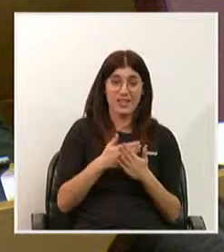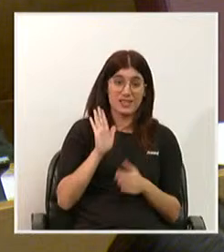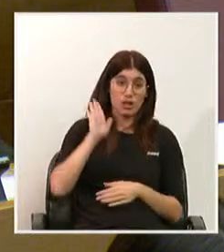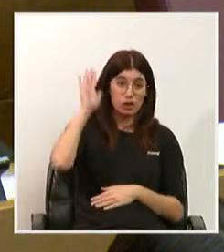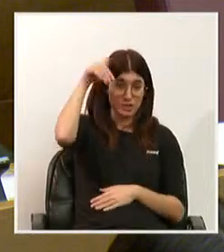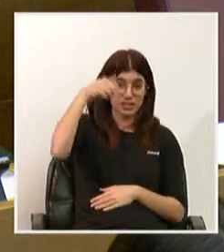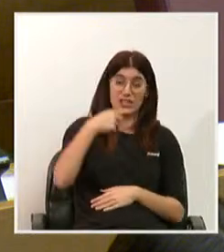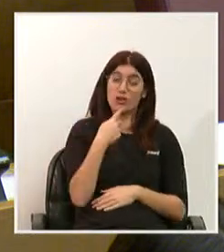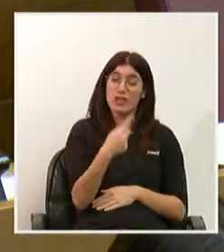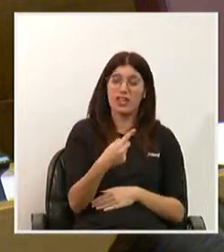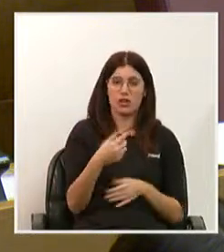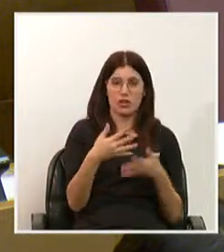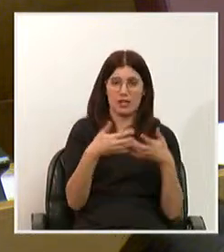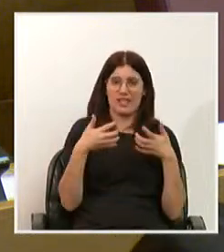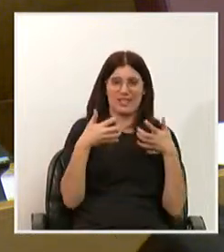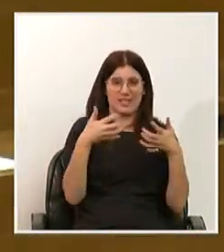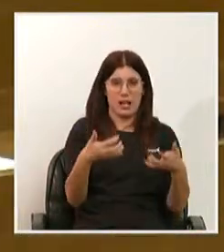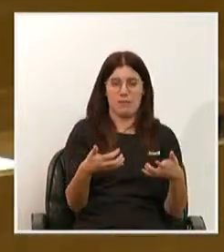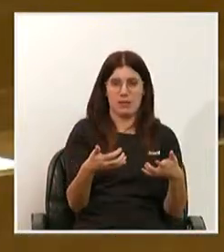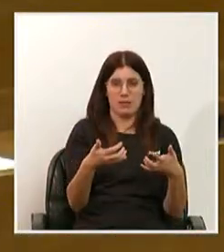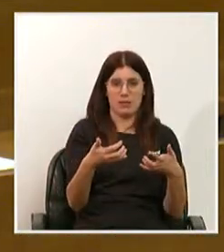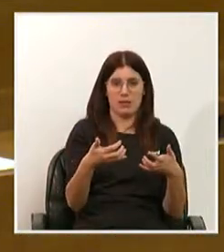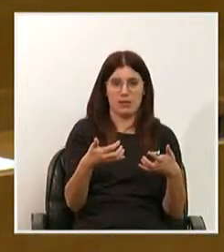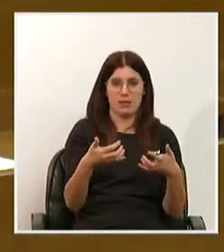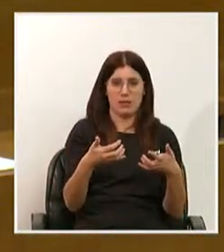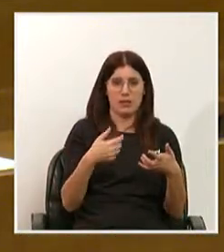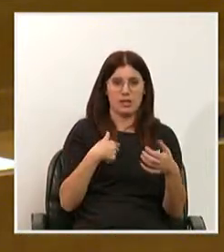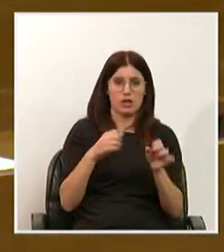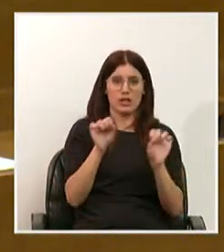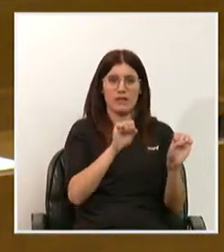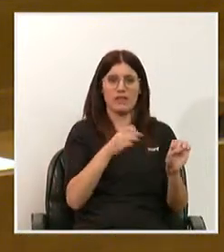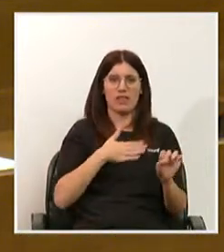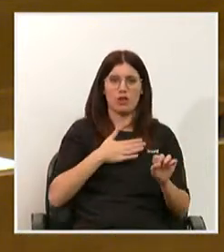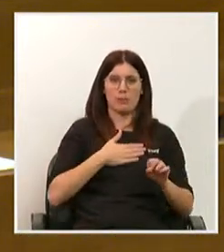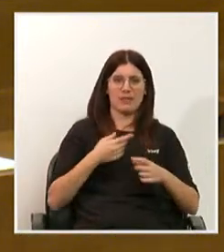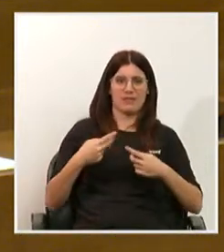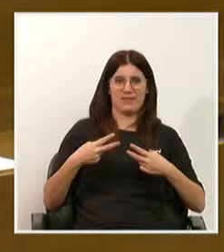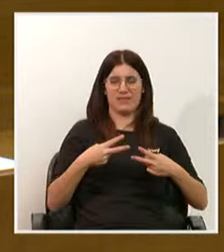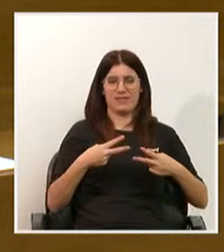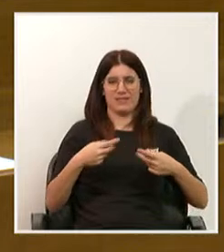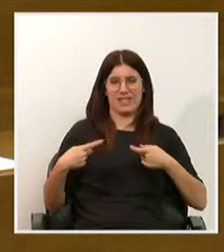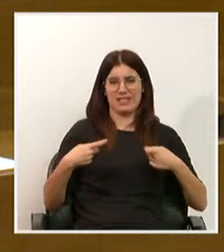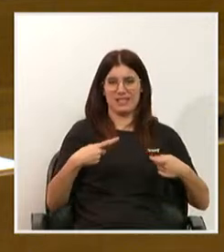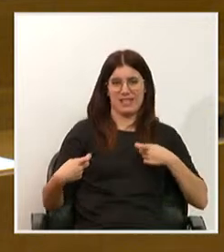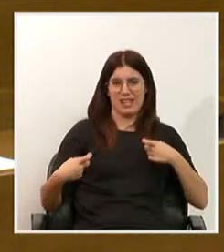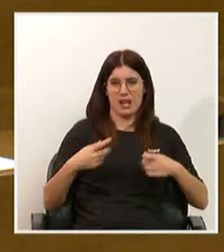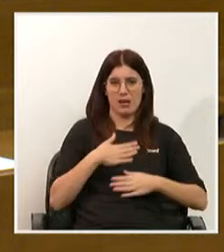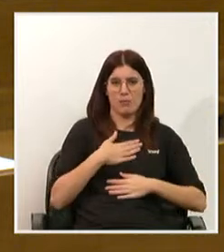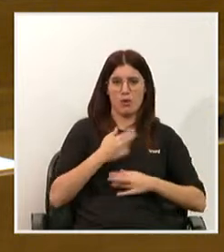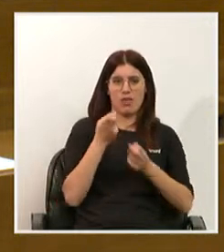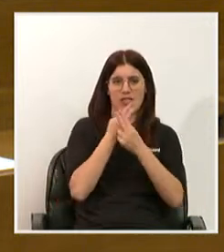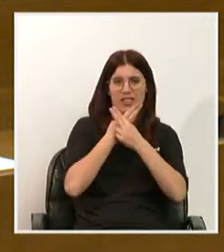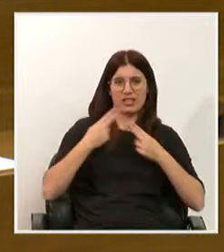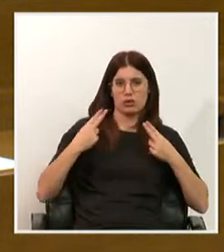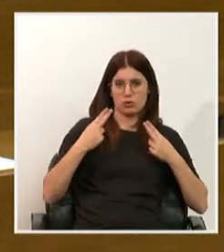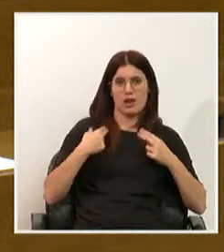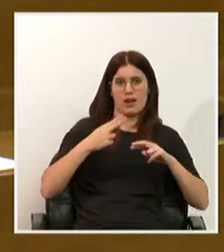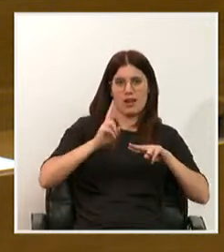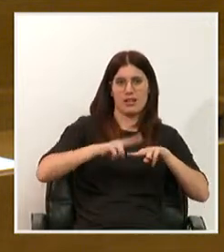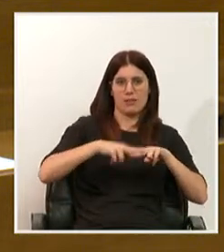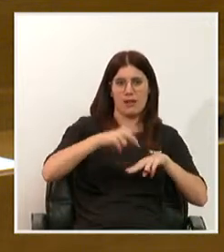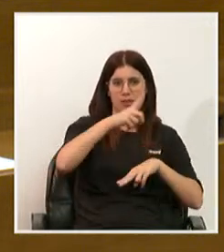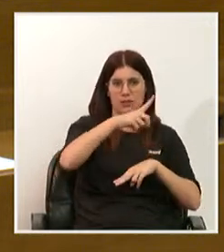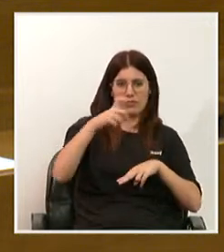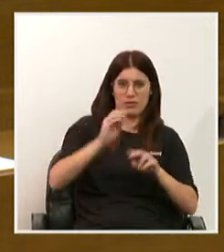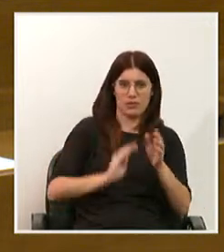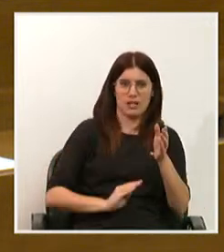literal uti que mi cu dear la celebración del centenari del